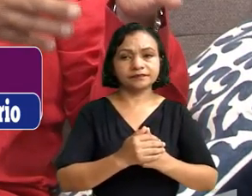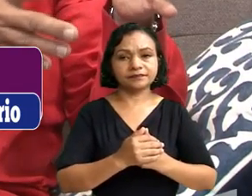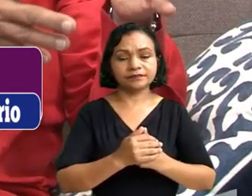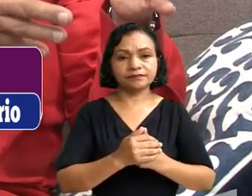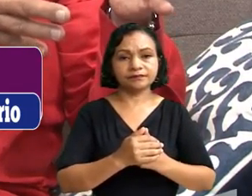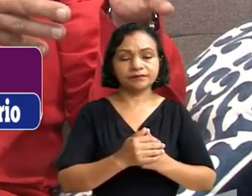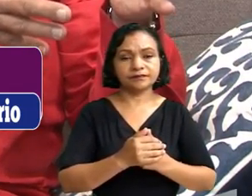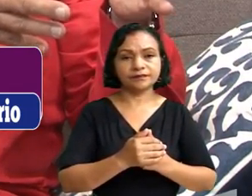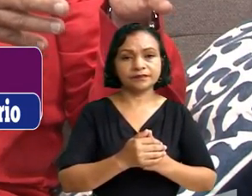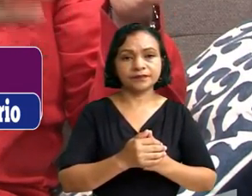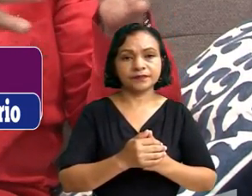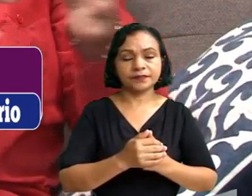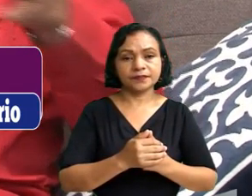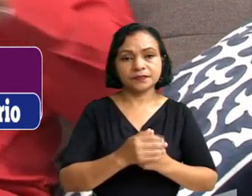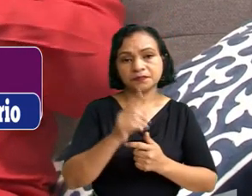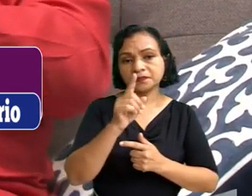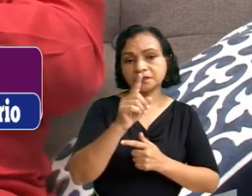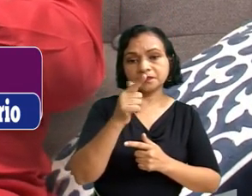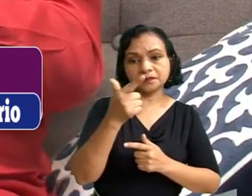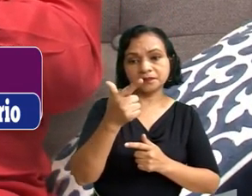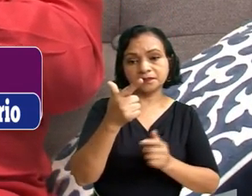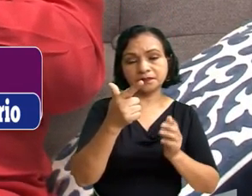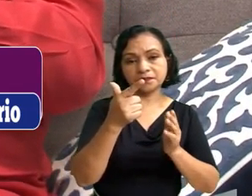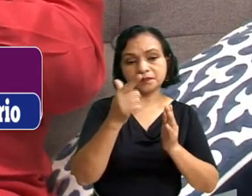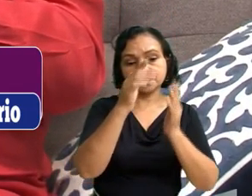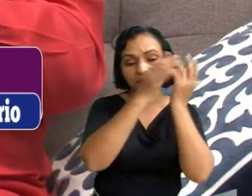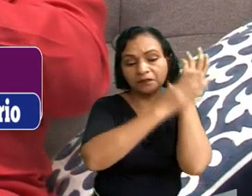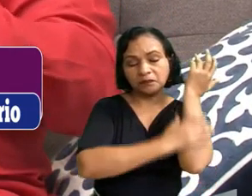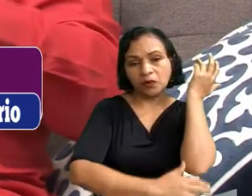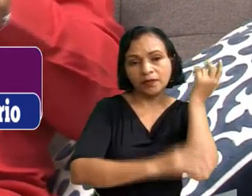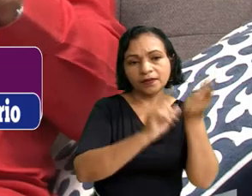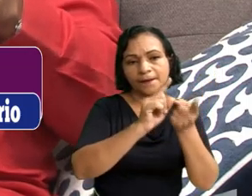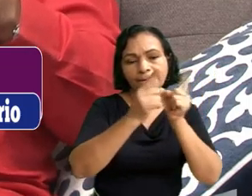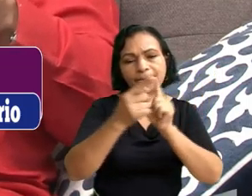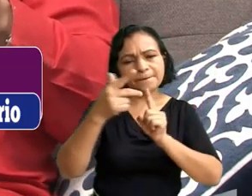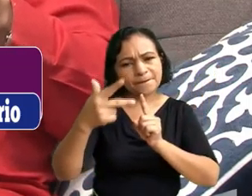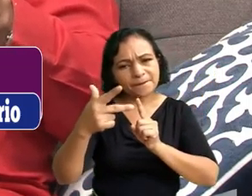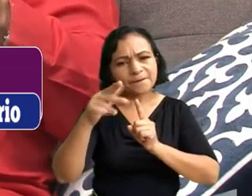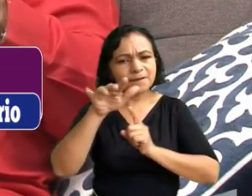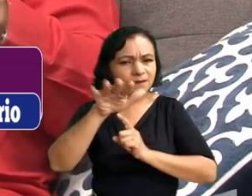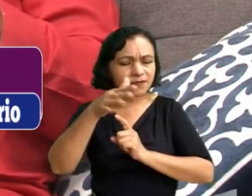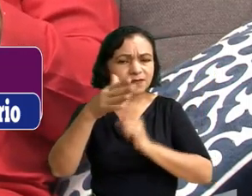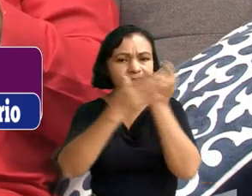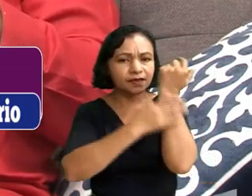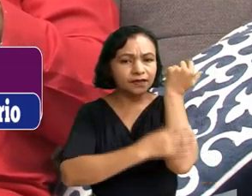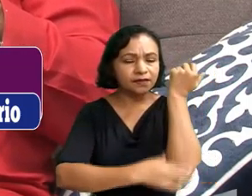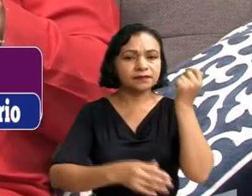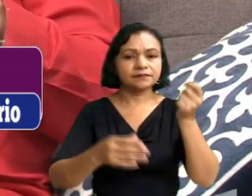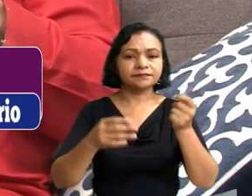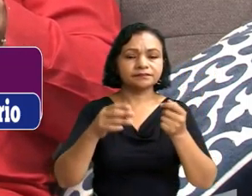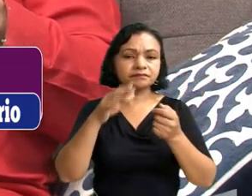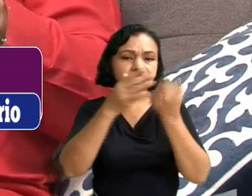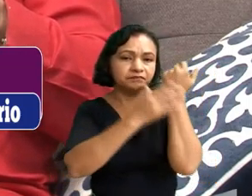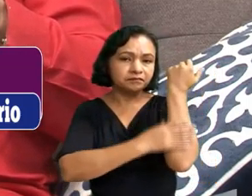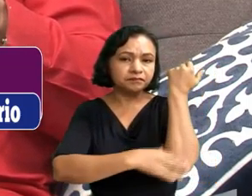del 17 al 8 ha reducido la pobreza